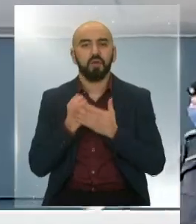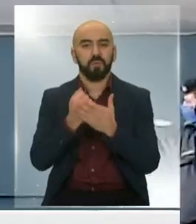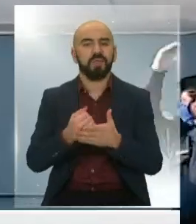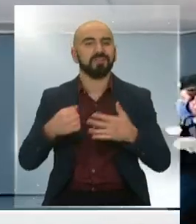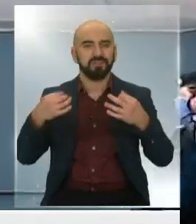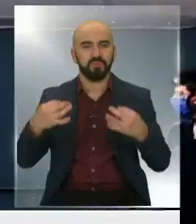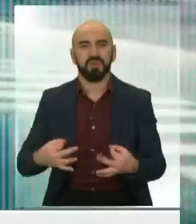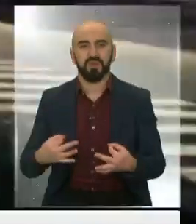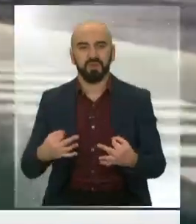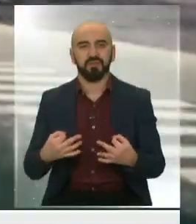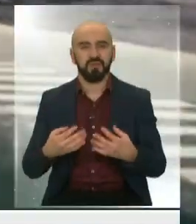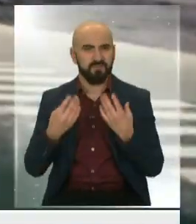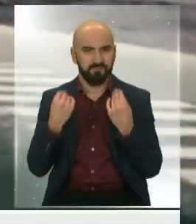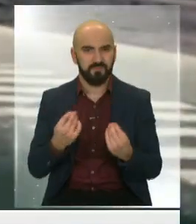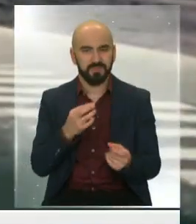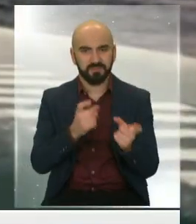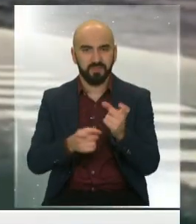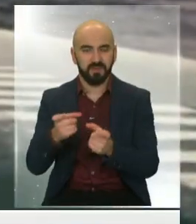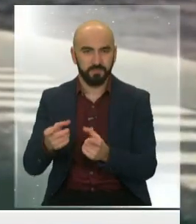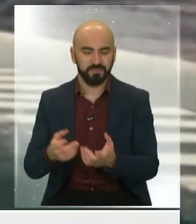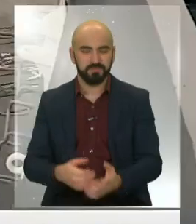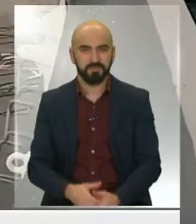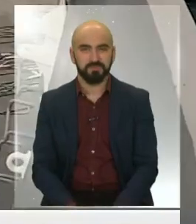bienestar de nuestros compatriotas.